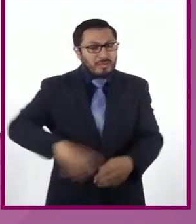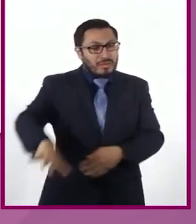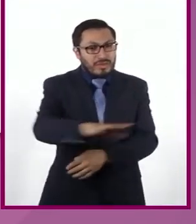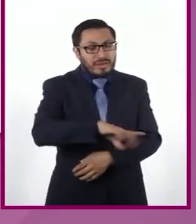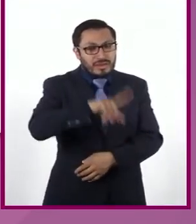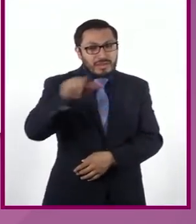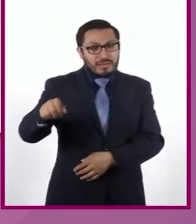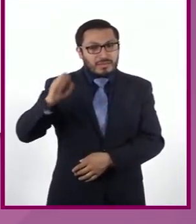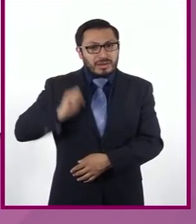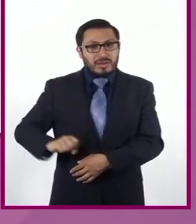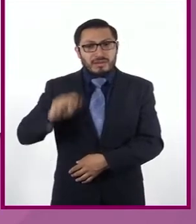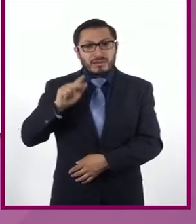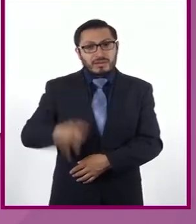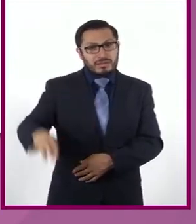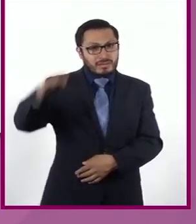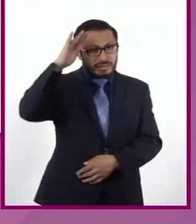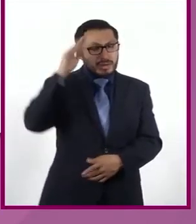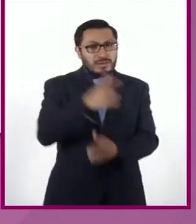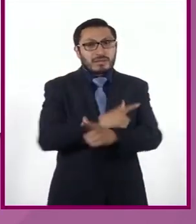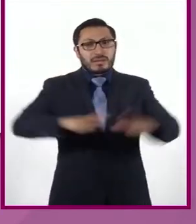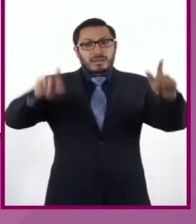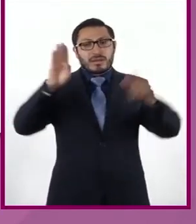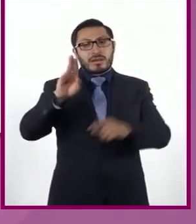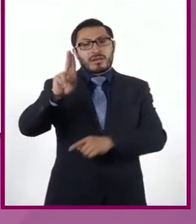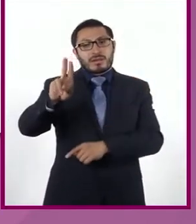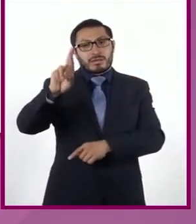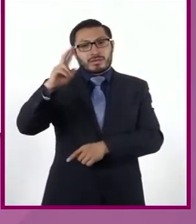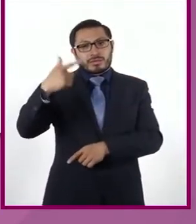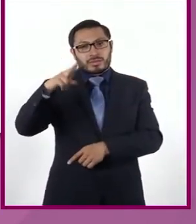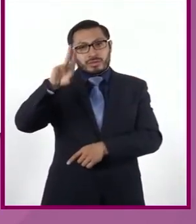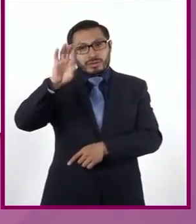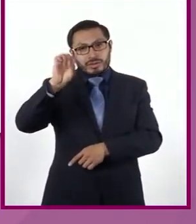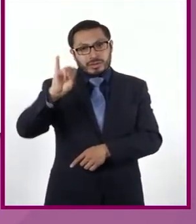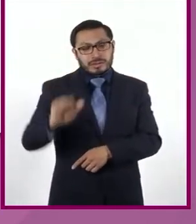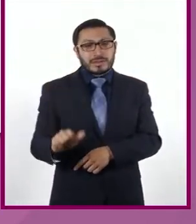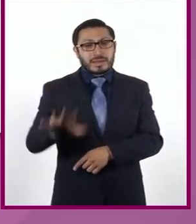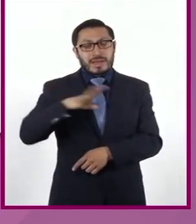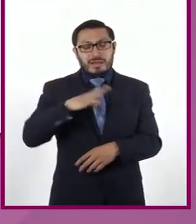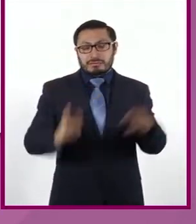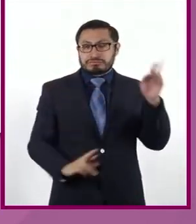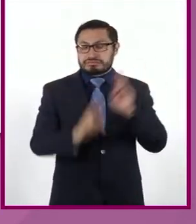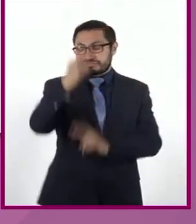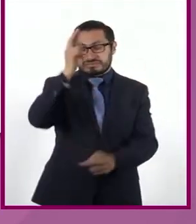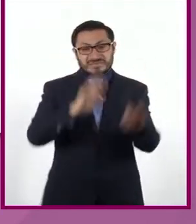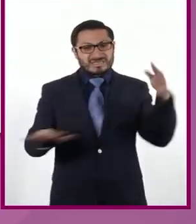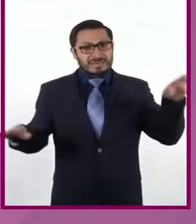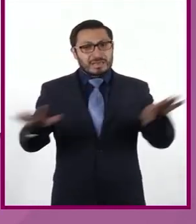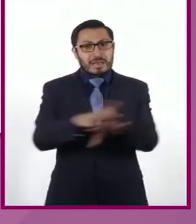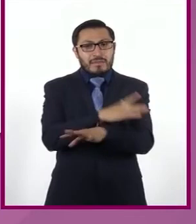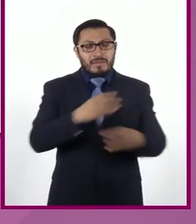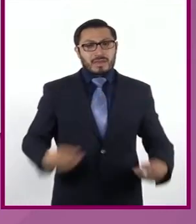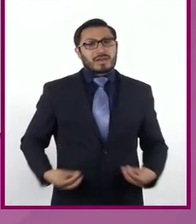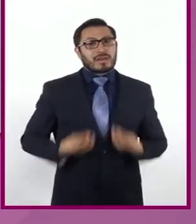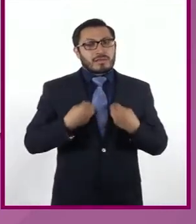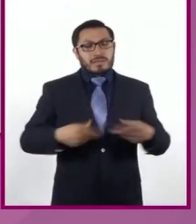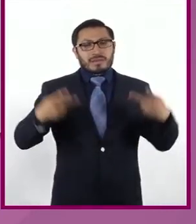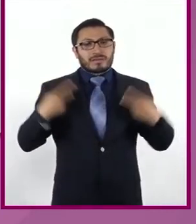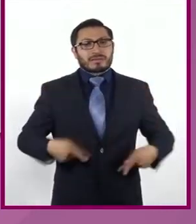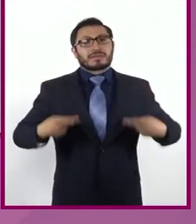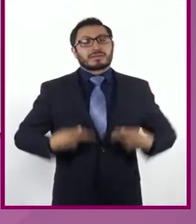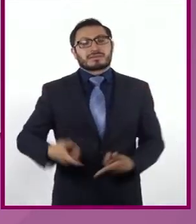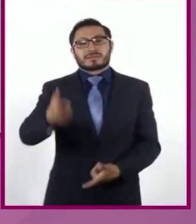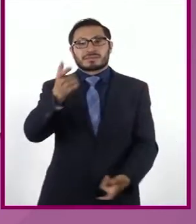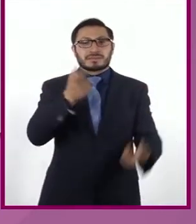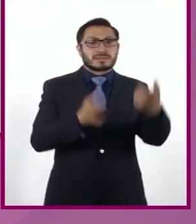XVIII, el pensamiento liberal de la burguesía provocó revoluciones que transformaron la forma de vida de las personas, su